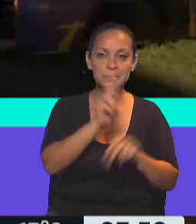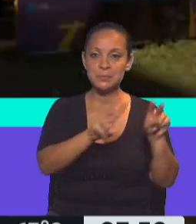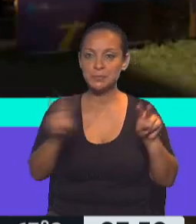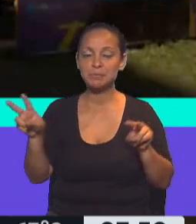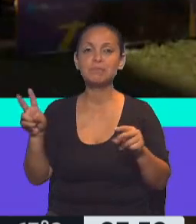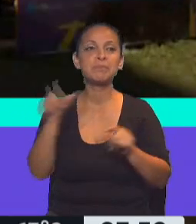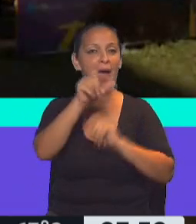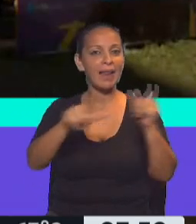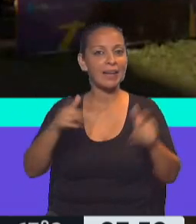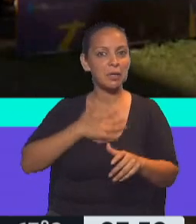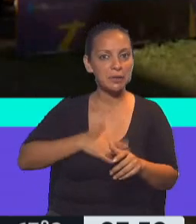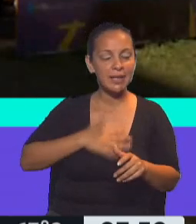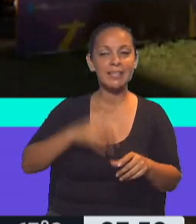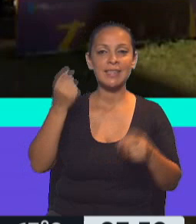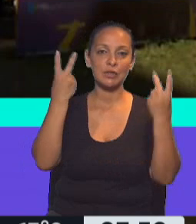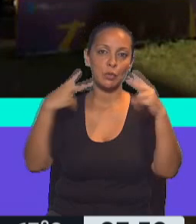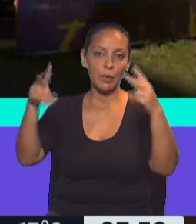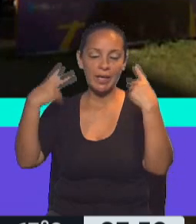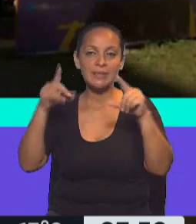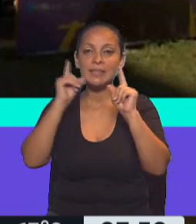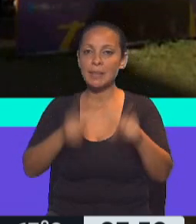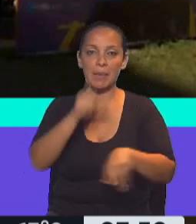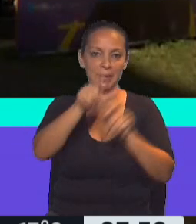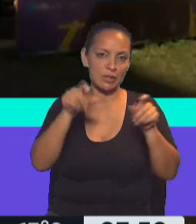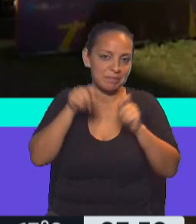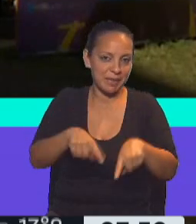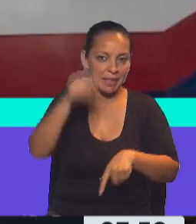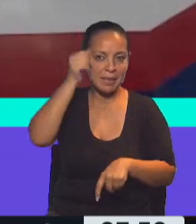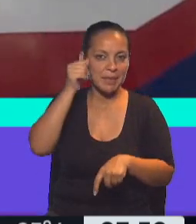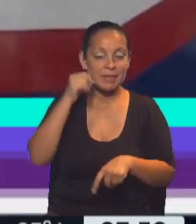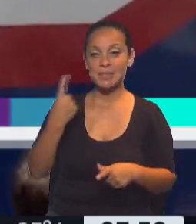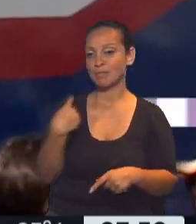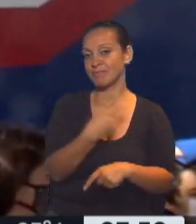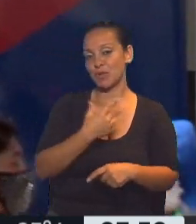público nos recibió muy bien, tanto turistas como residentes, así que estamos contentos.